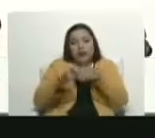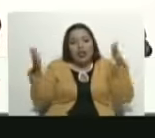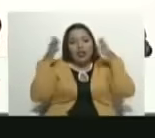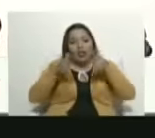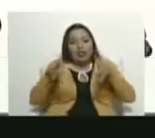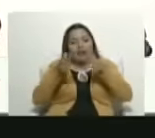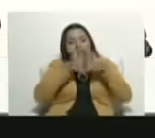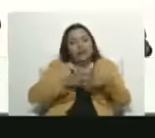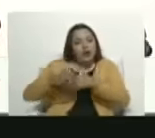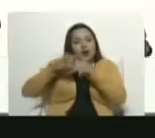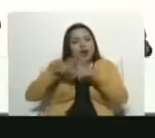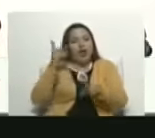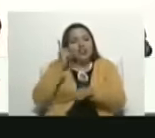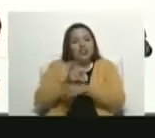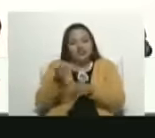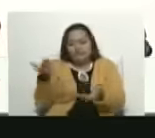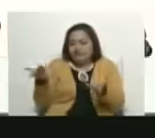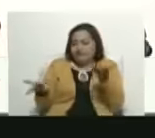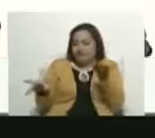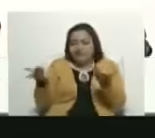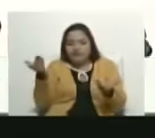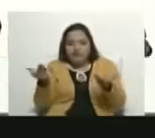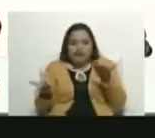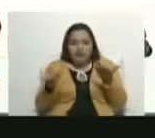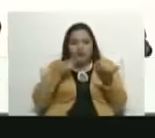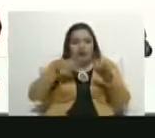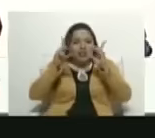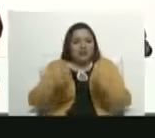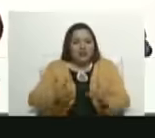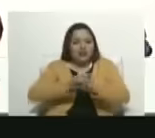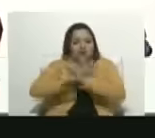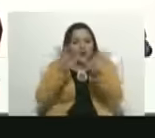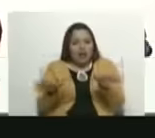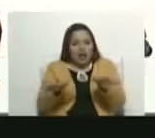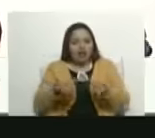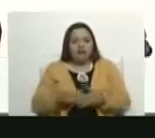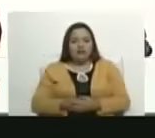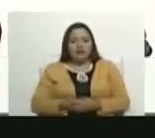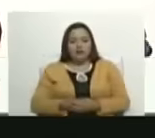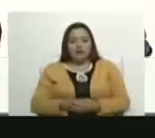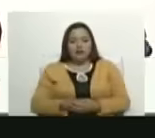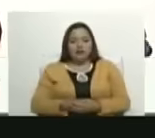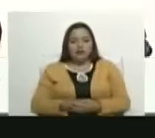asumir posiciones de ambigüedad, al menos en estos casos.